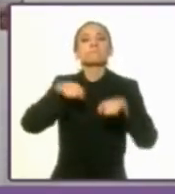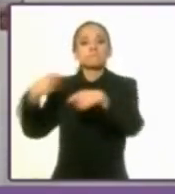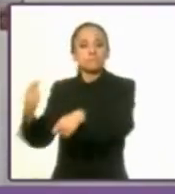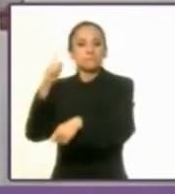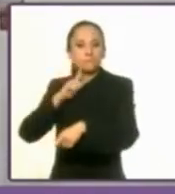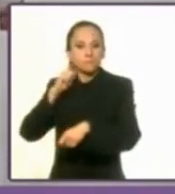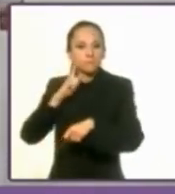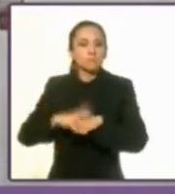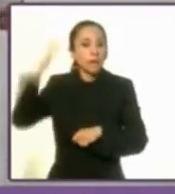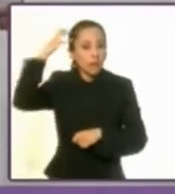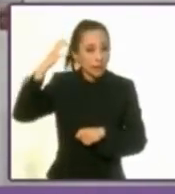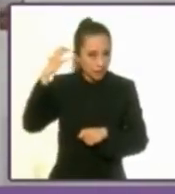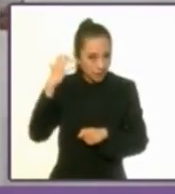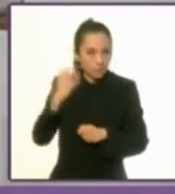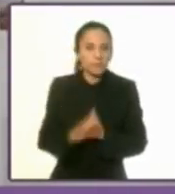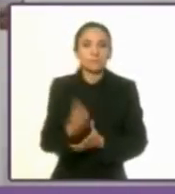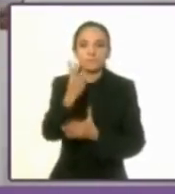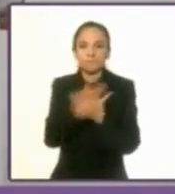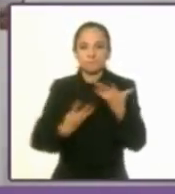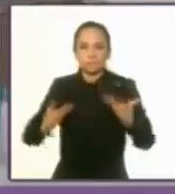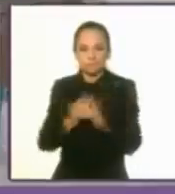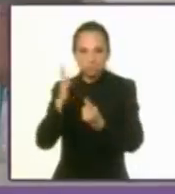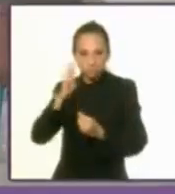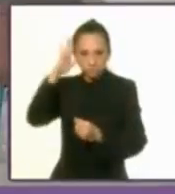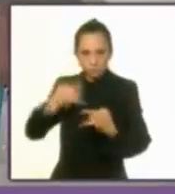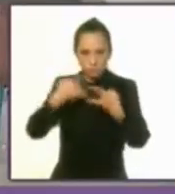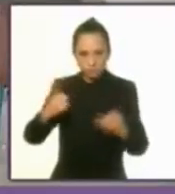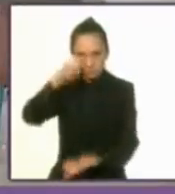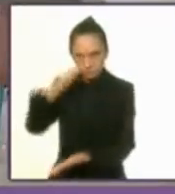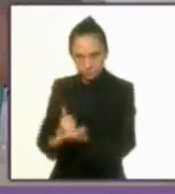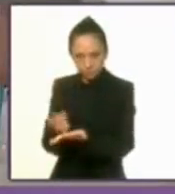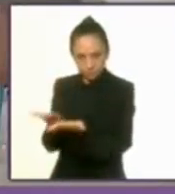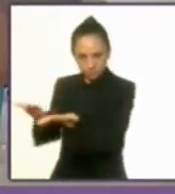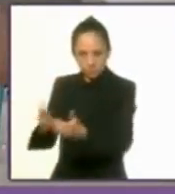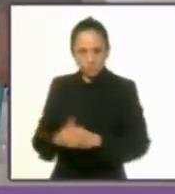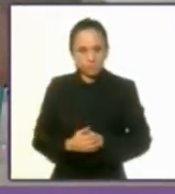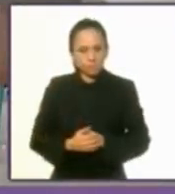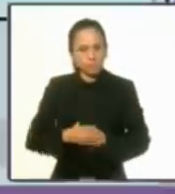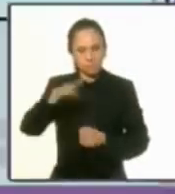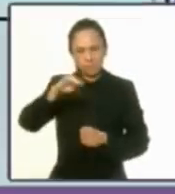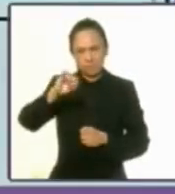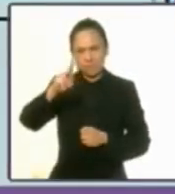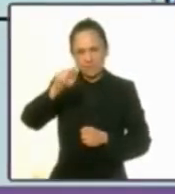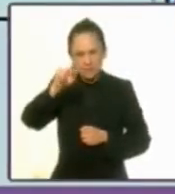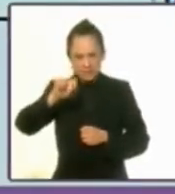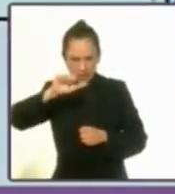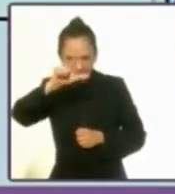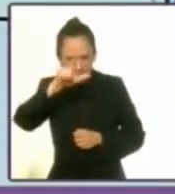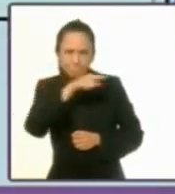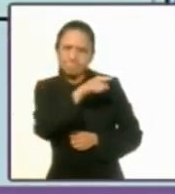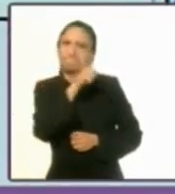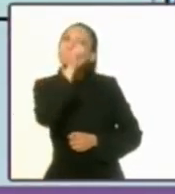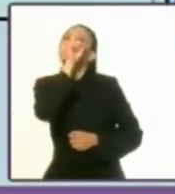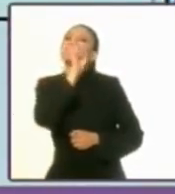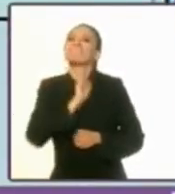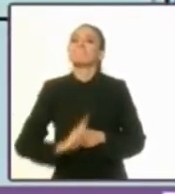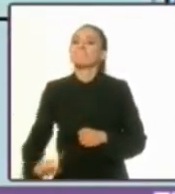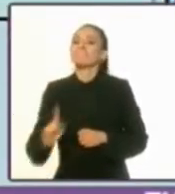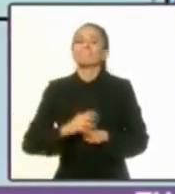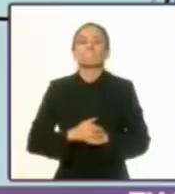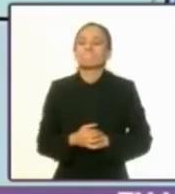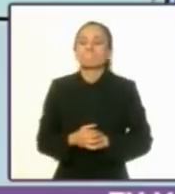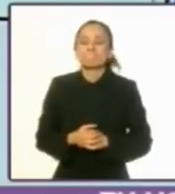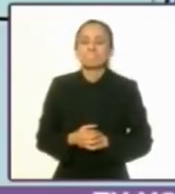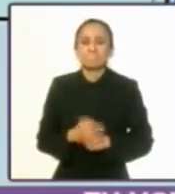candidatura común juntos haremos historia adelante ambiente es mikel no creo que tenga sentido